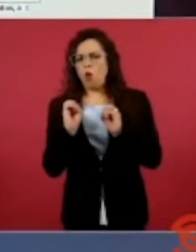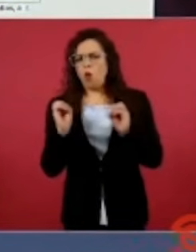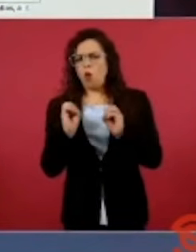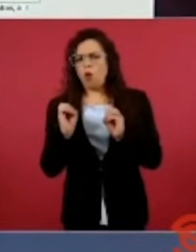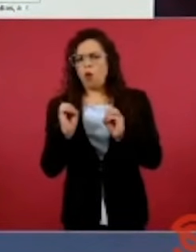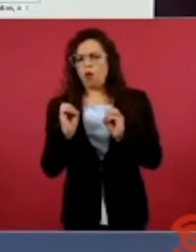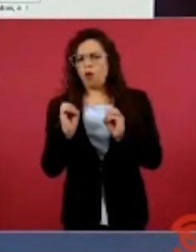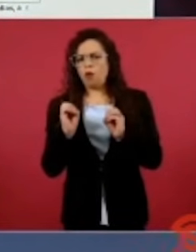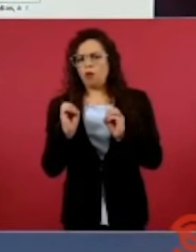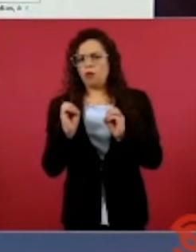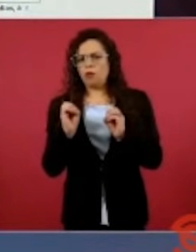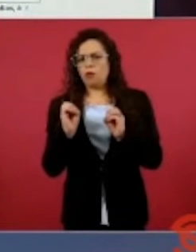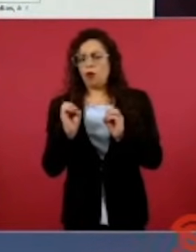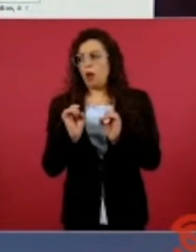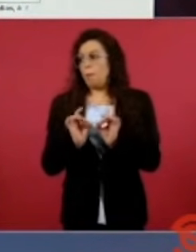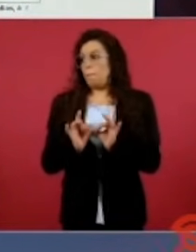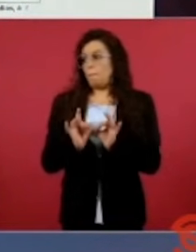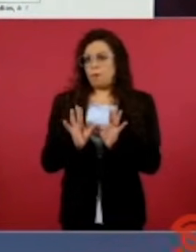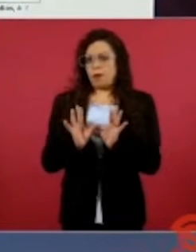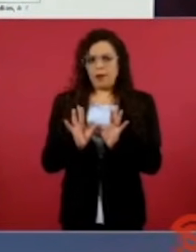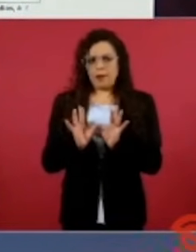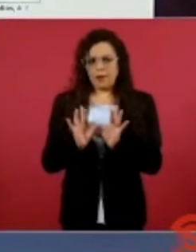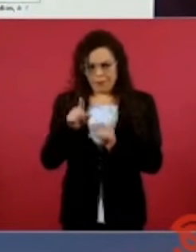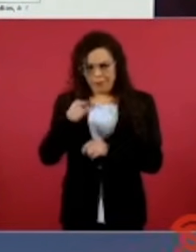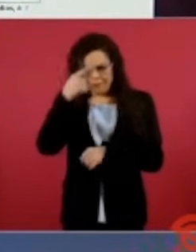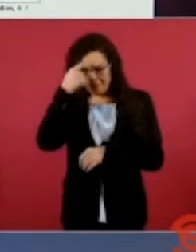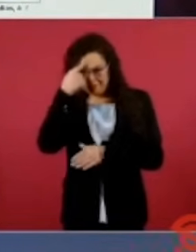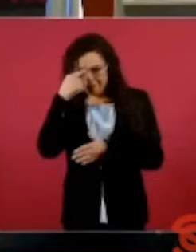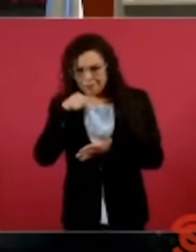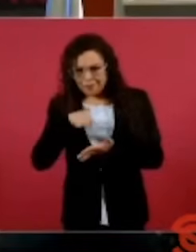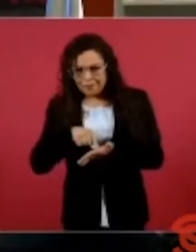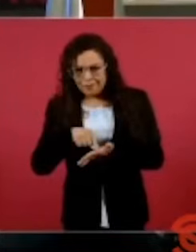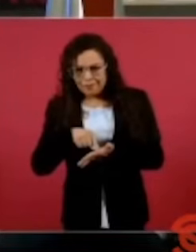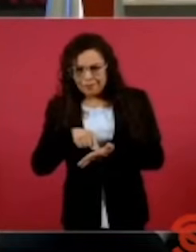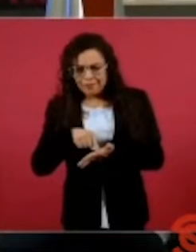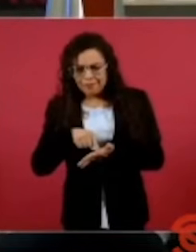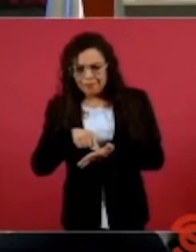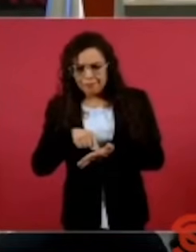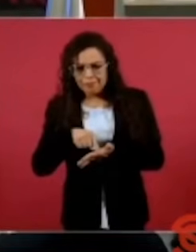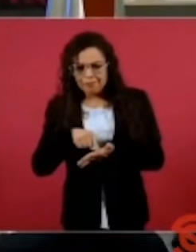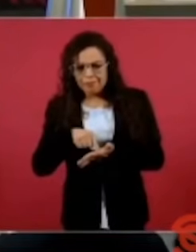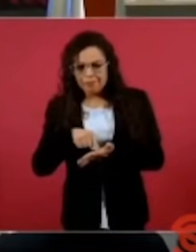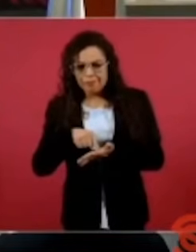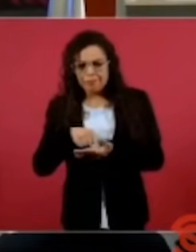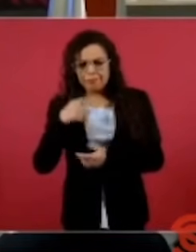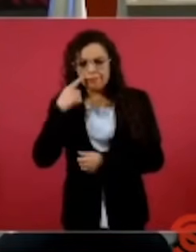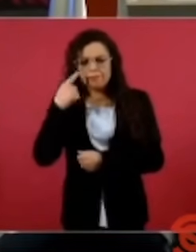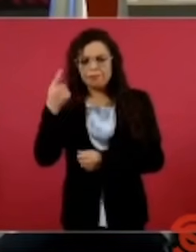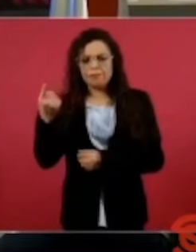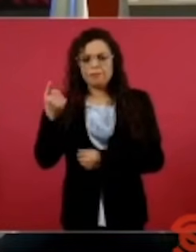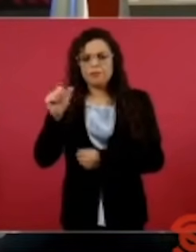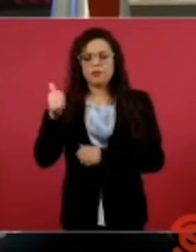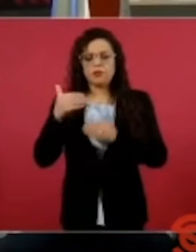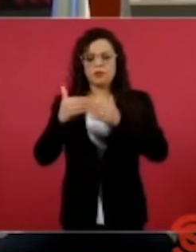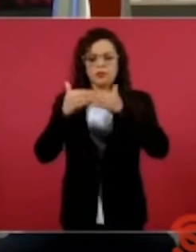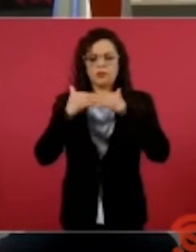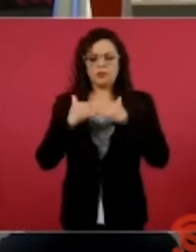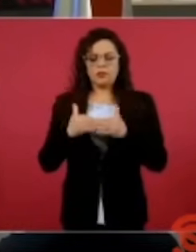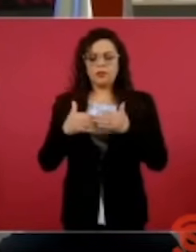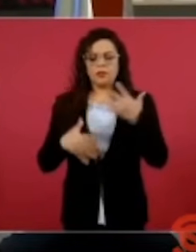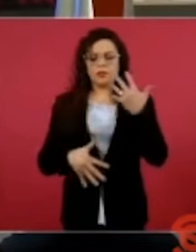casualidad ya no sigo pero una cementera 15000 408